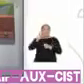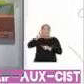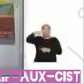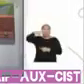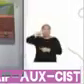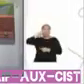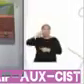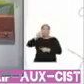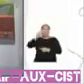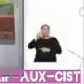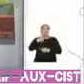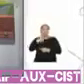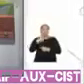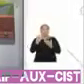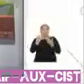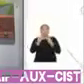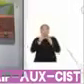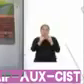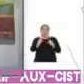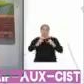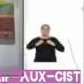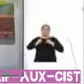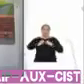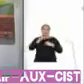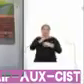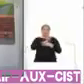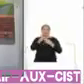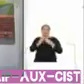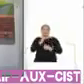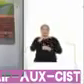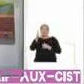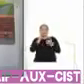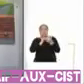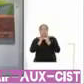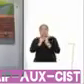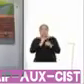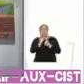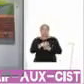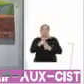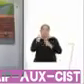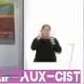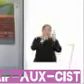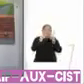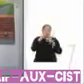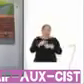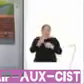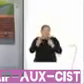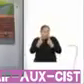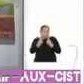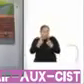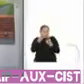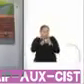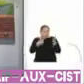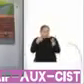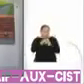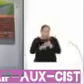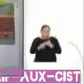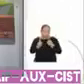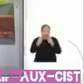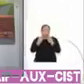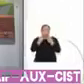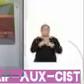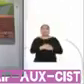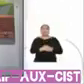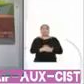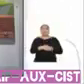Y eso, quisiera ser un atleta profesional porque me fui a varias competencias y veo cómo lo meten punches, lo meten esfuerzo.